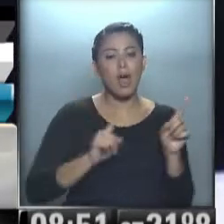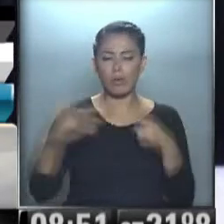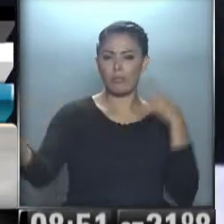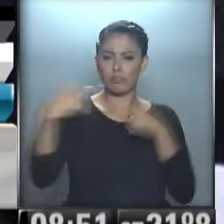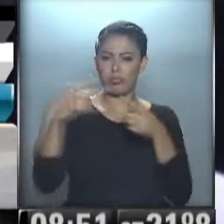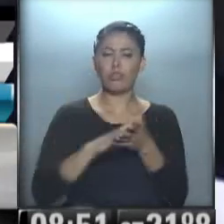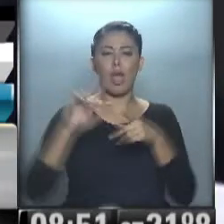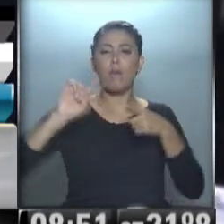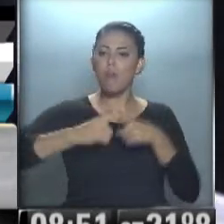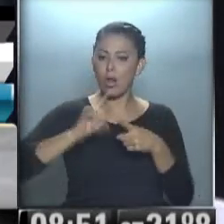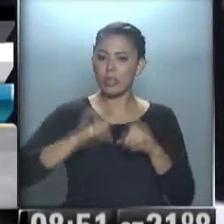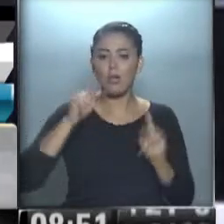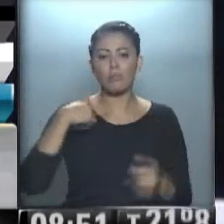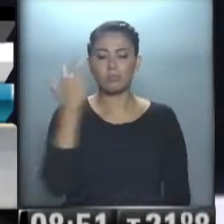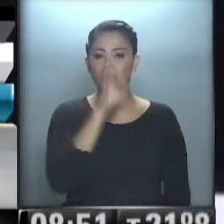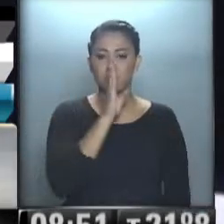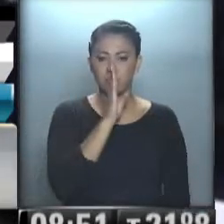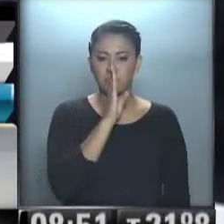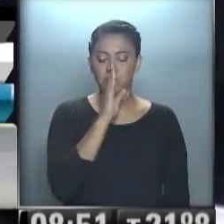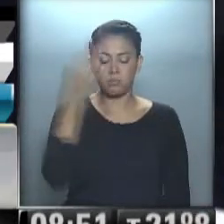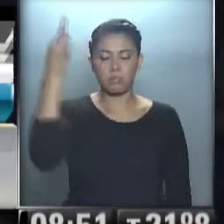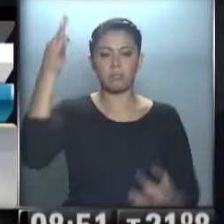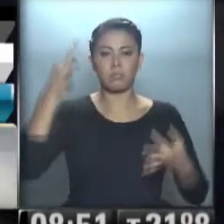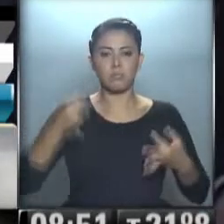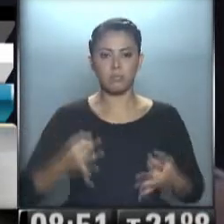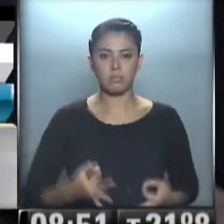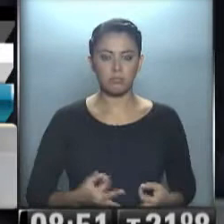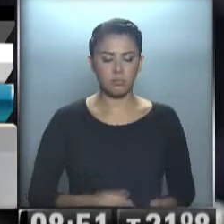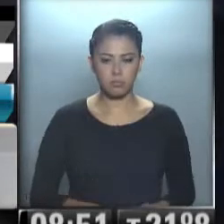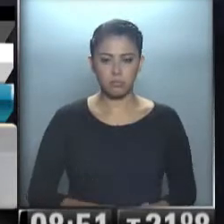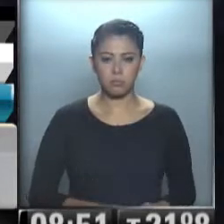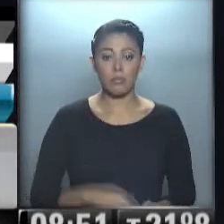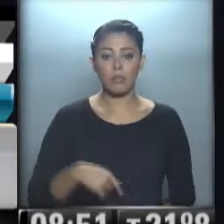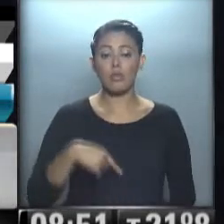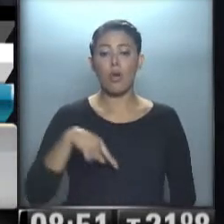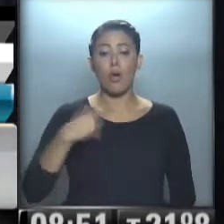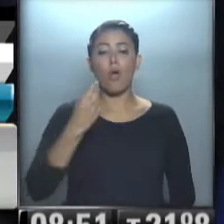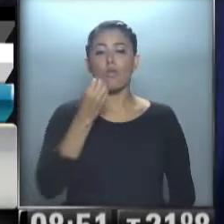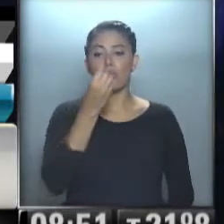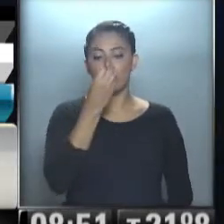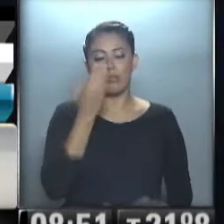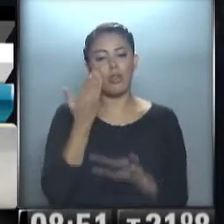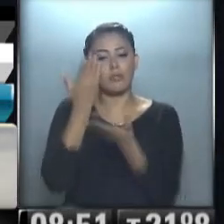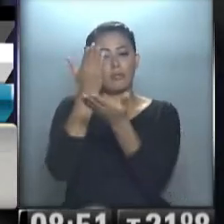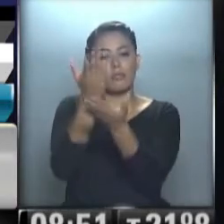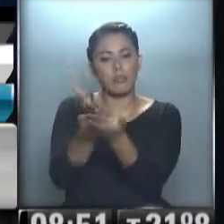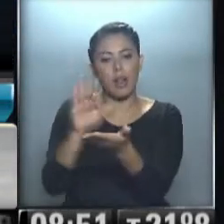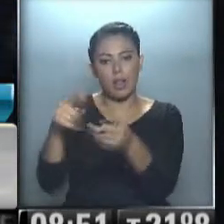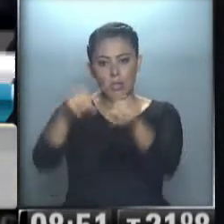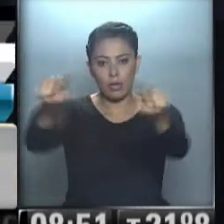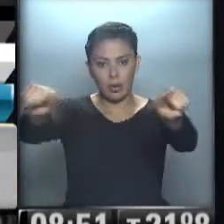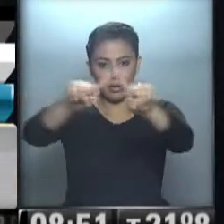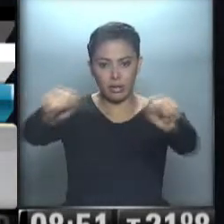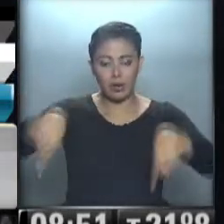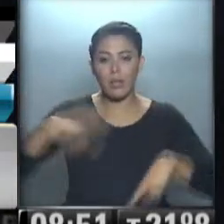diferencias políticas se mostró serio y solemne al depositar una ofrenda floral junto al féretro más tarde fue el